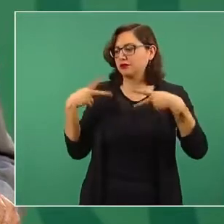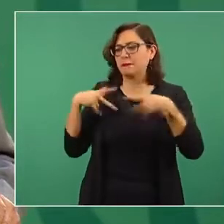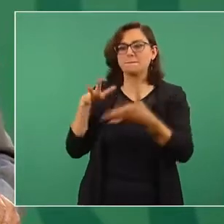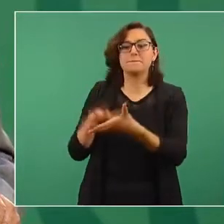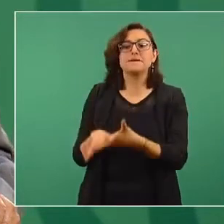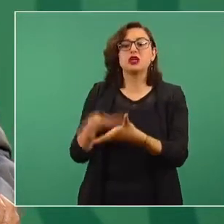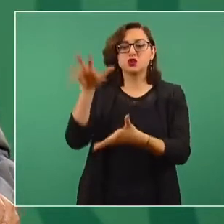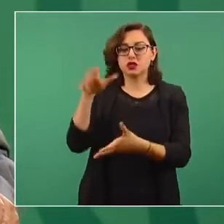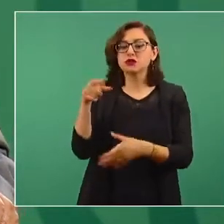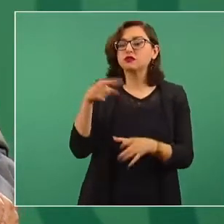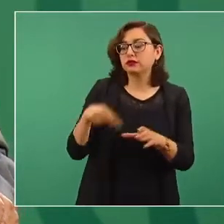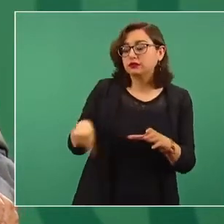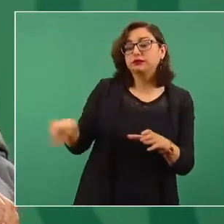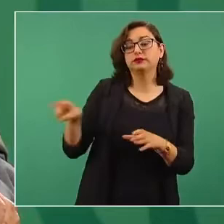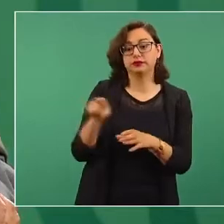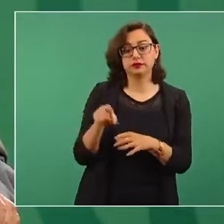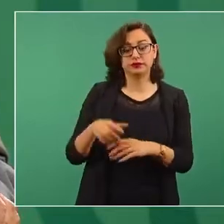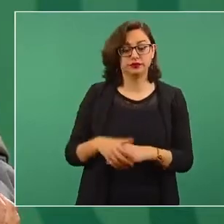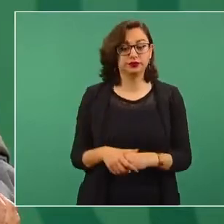aunque